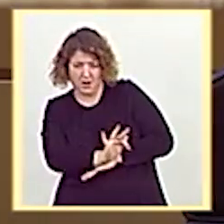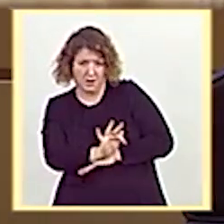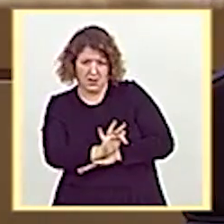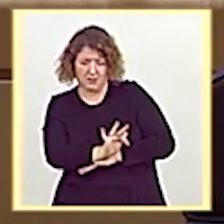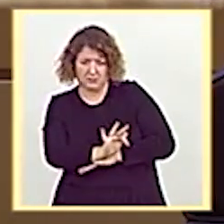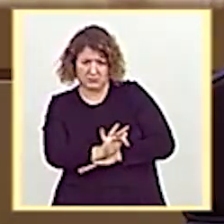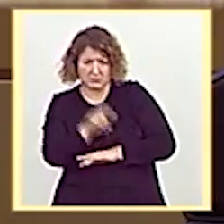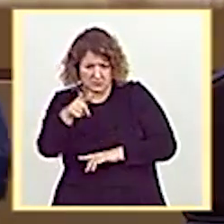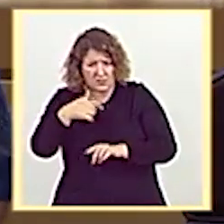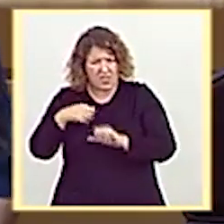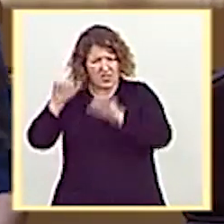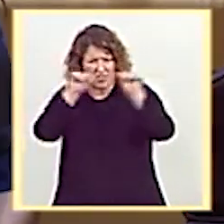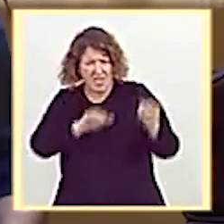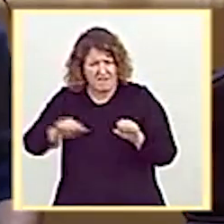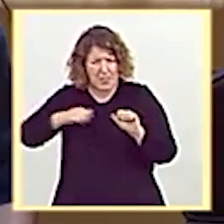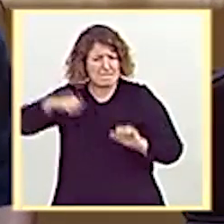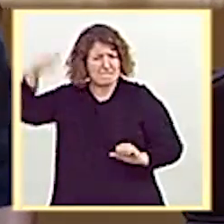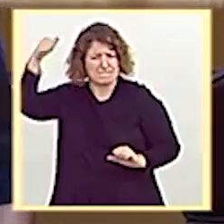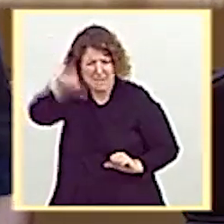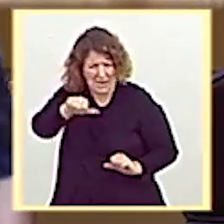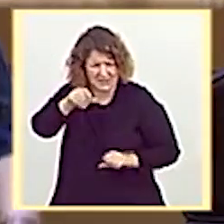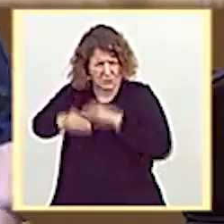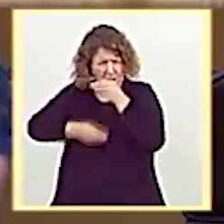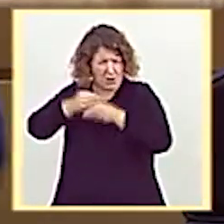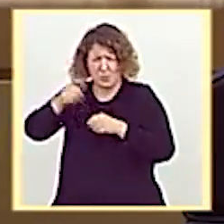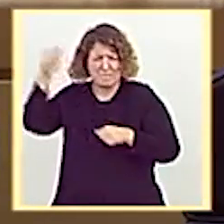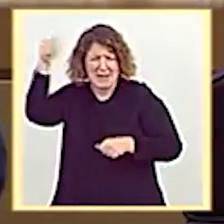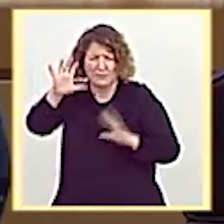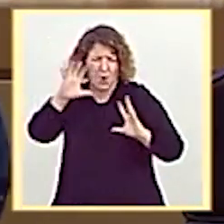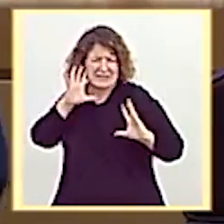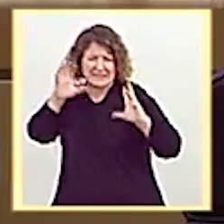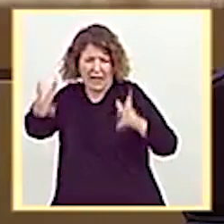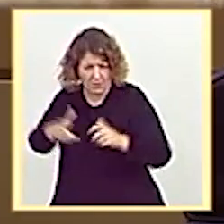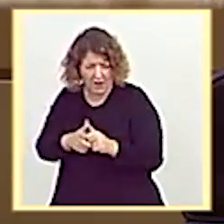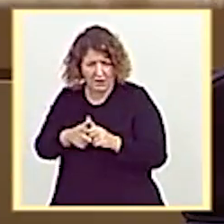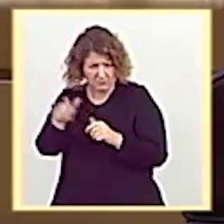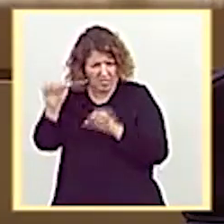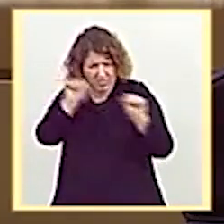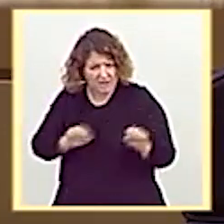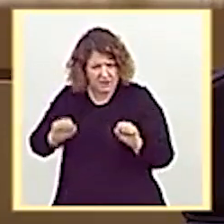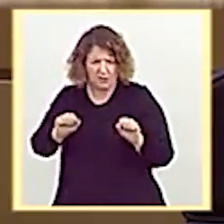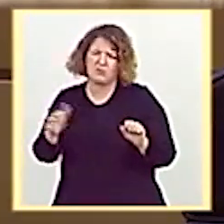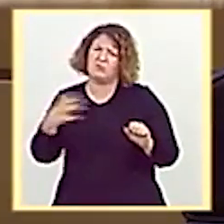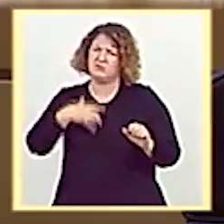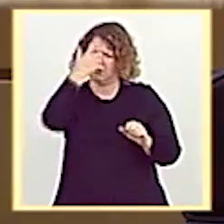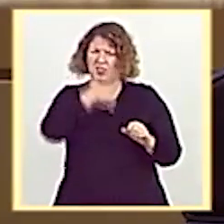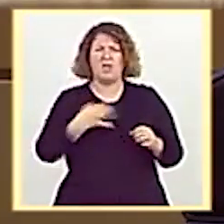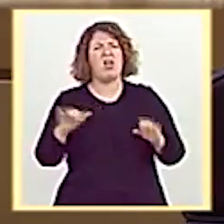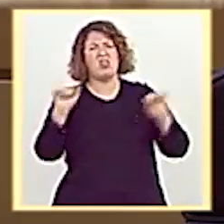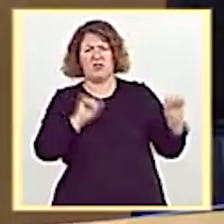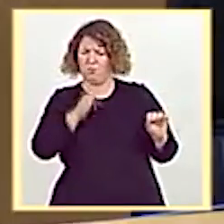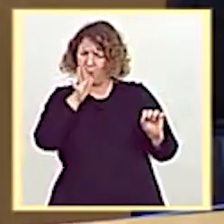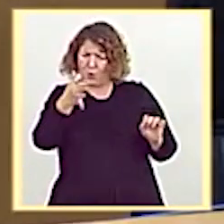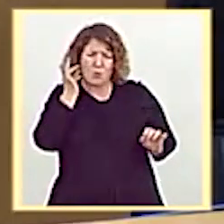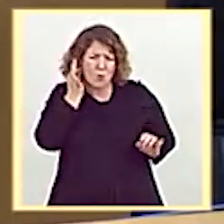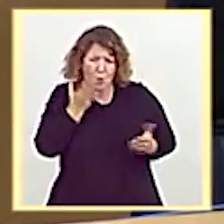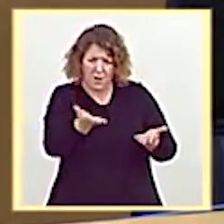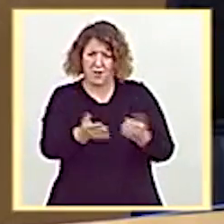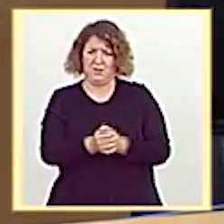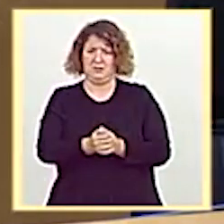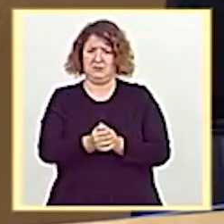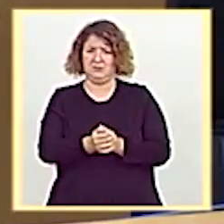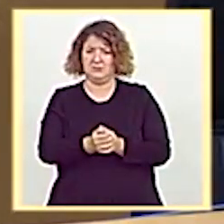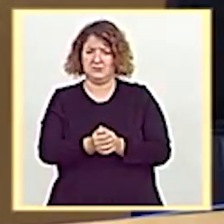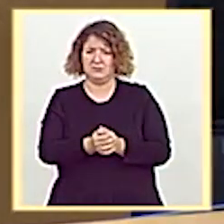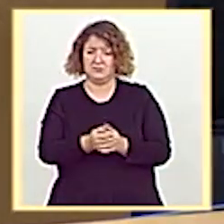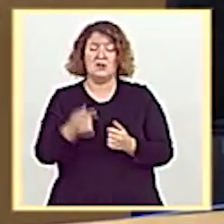en el machismo salvaje que está llevando a cabo? Usted, señora Montero, defiéndase como mujer. Ponga en práctica